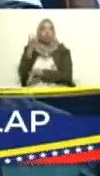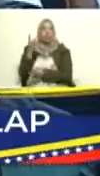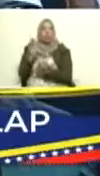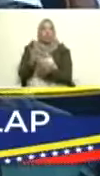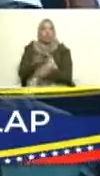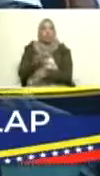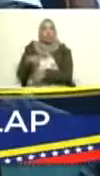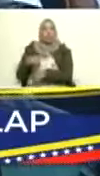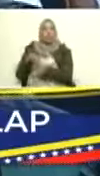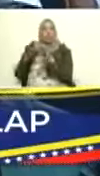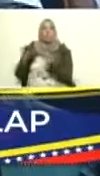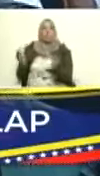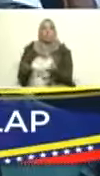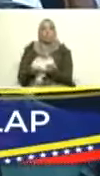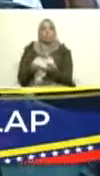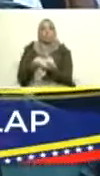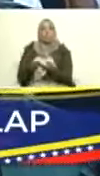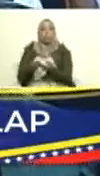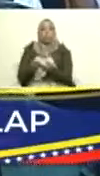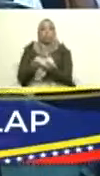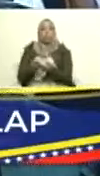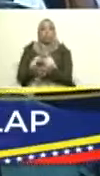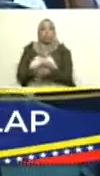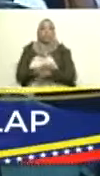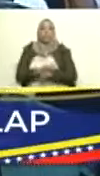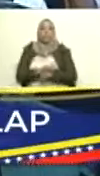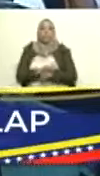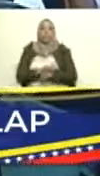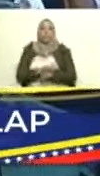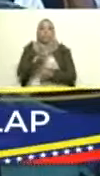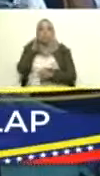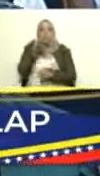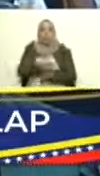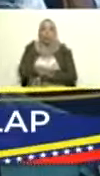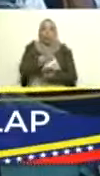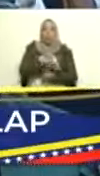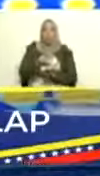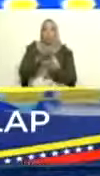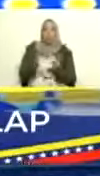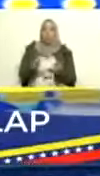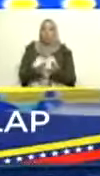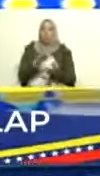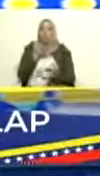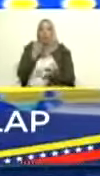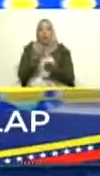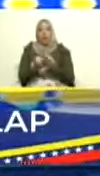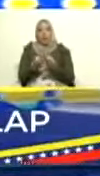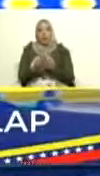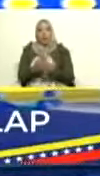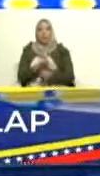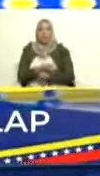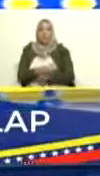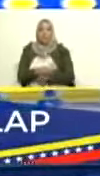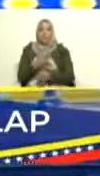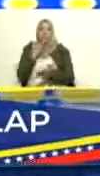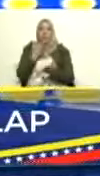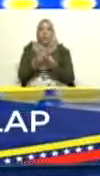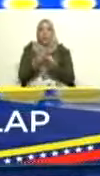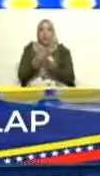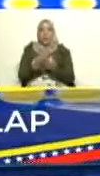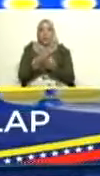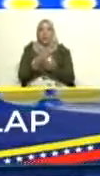representamos para el mundo, porque somos un modelo para el mundo. Para los pueblos del mundo, Mirlen, gracias. Mirlen, Giuliani,